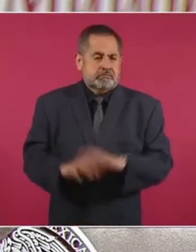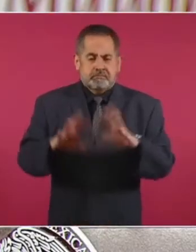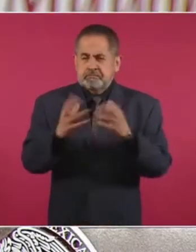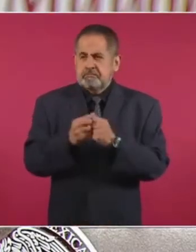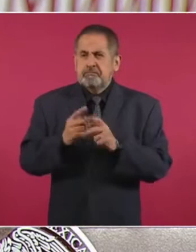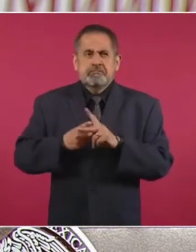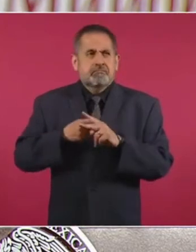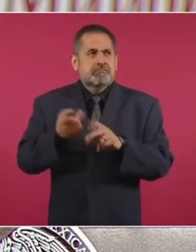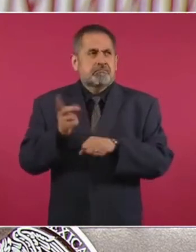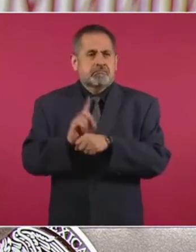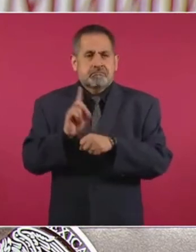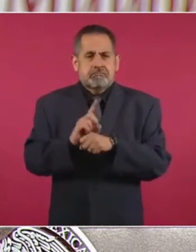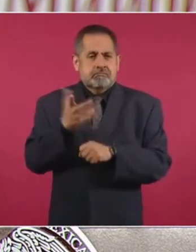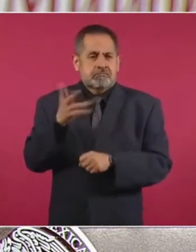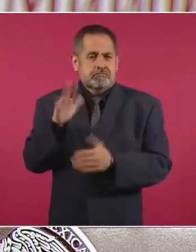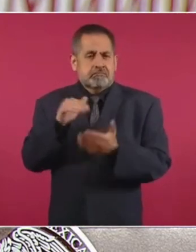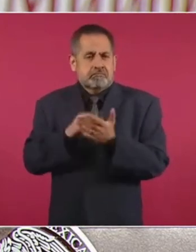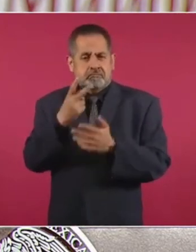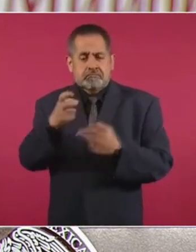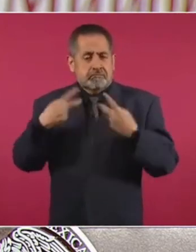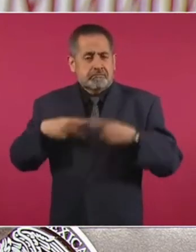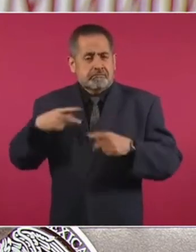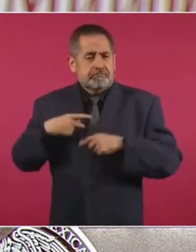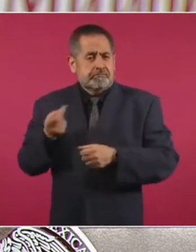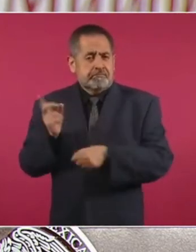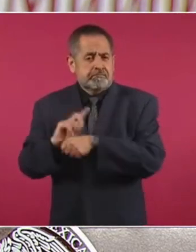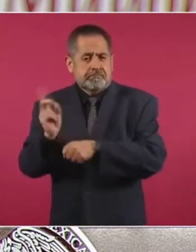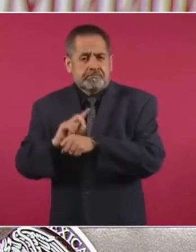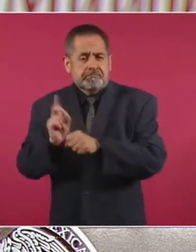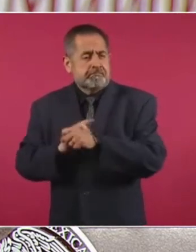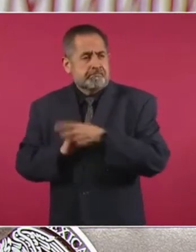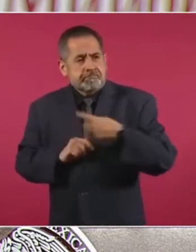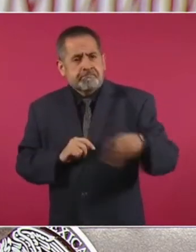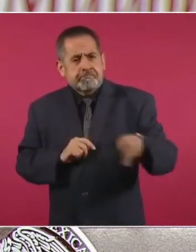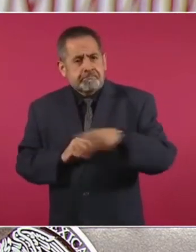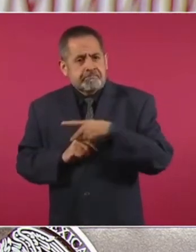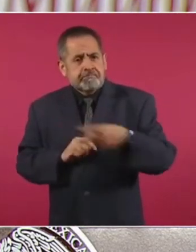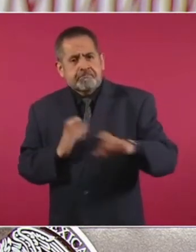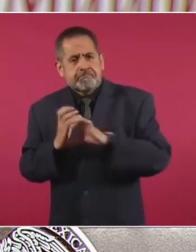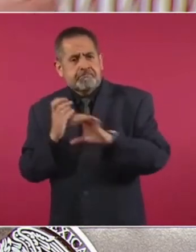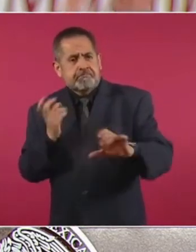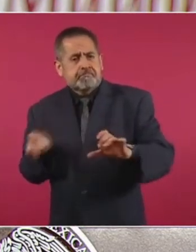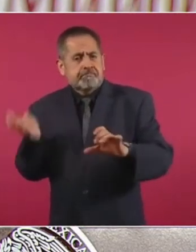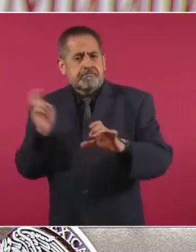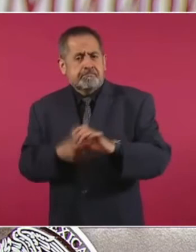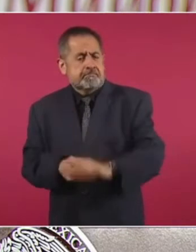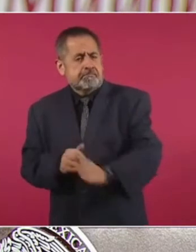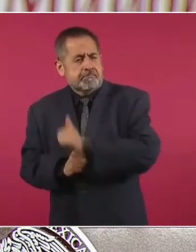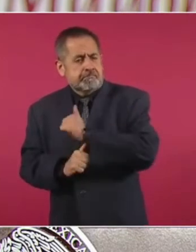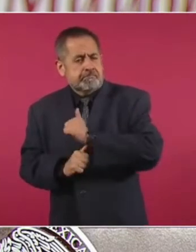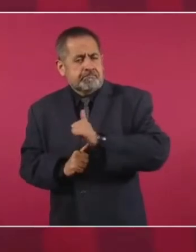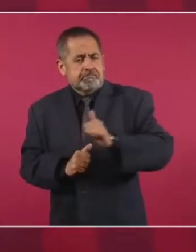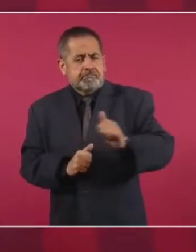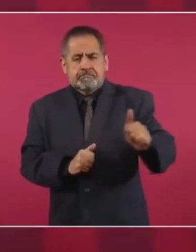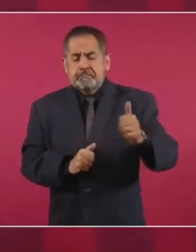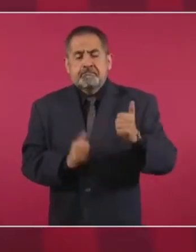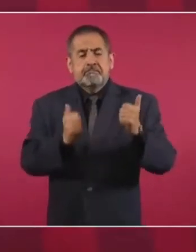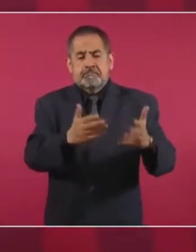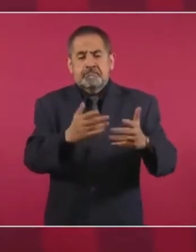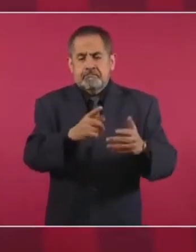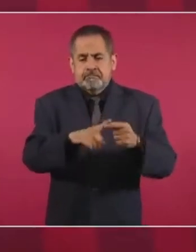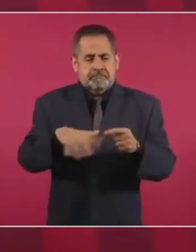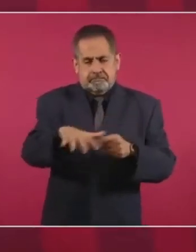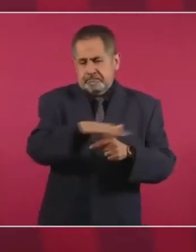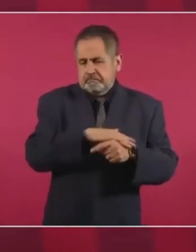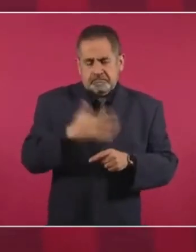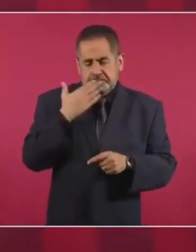promedio diario de 10.200 pasajeros que lo utilizan y que ayuda también a mejorar todo el transporte de